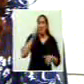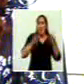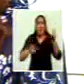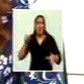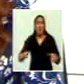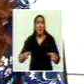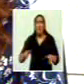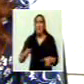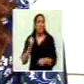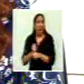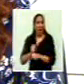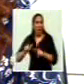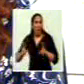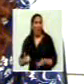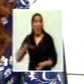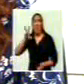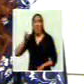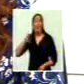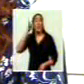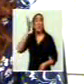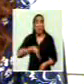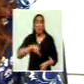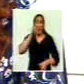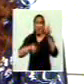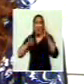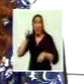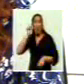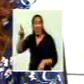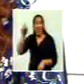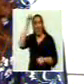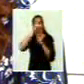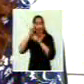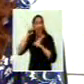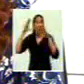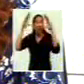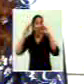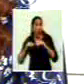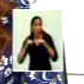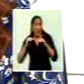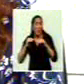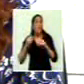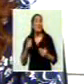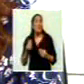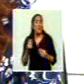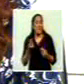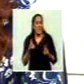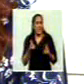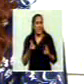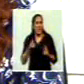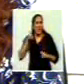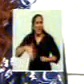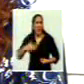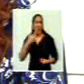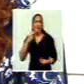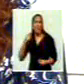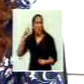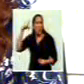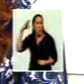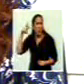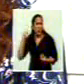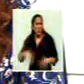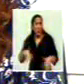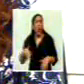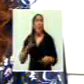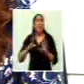Hoy el 30% de los ciudadanos griegos por la noche, para ahorrar por el costo de las tarifas eléctricas, se